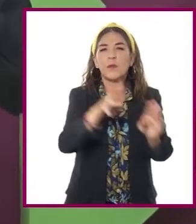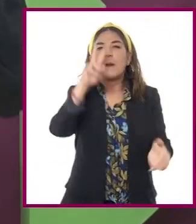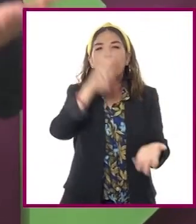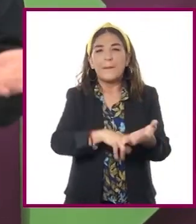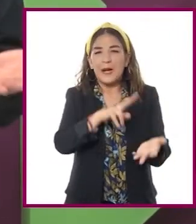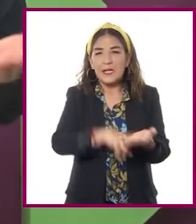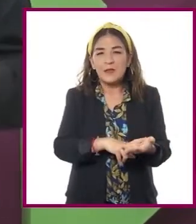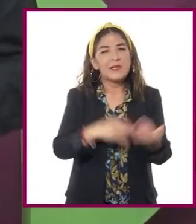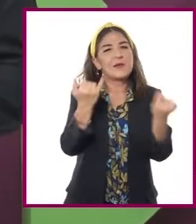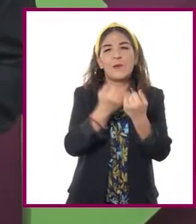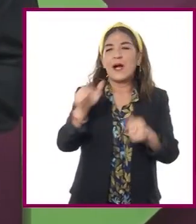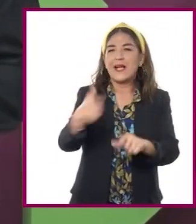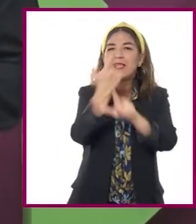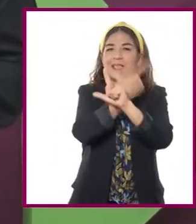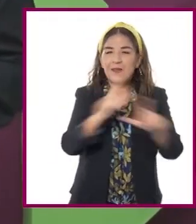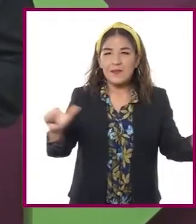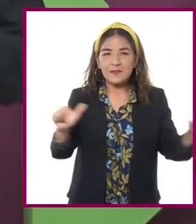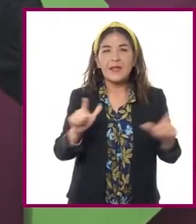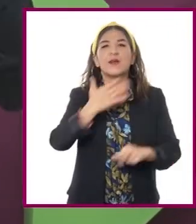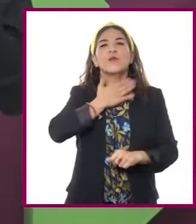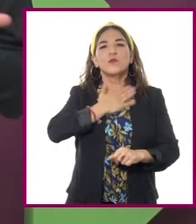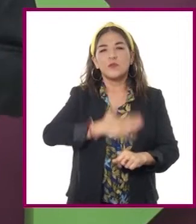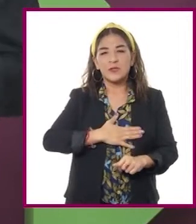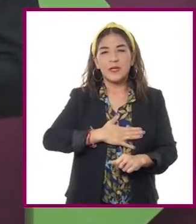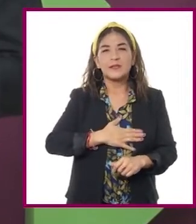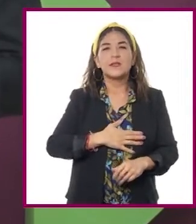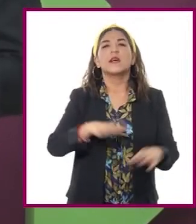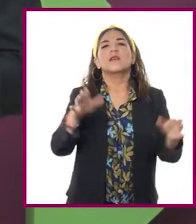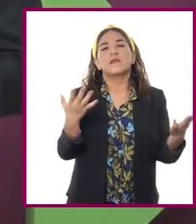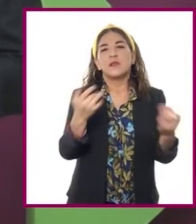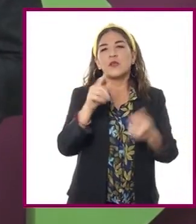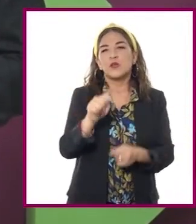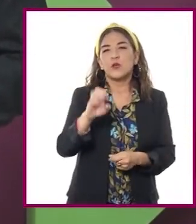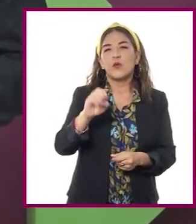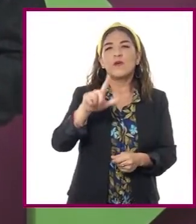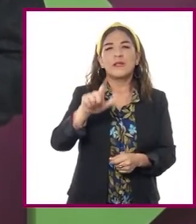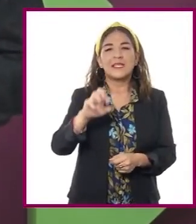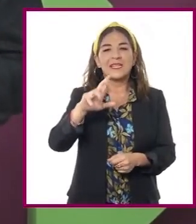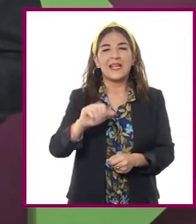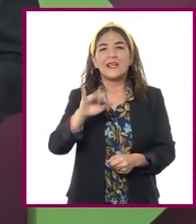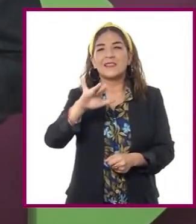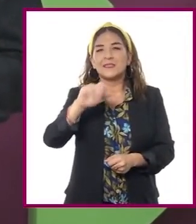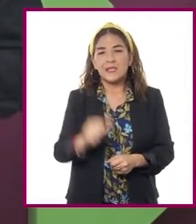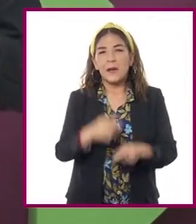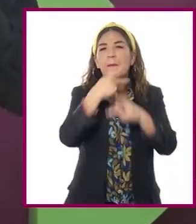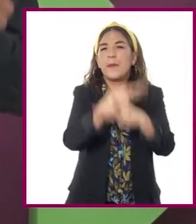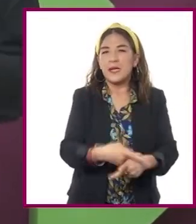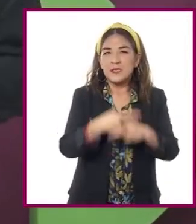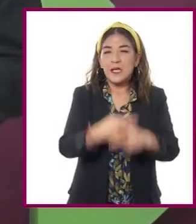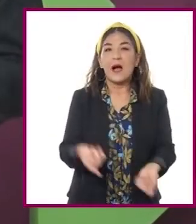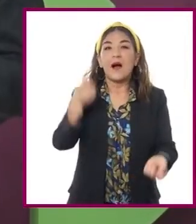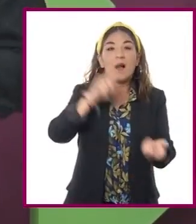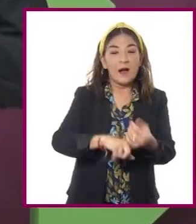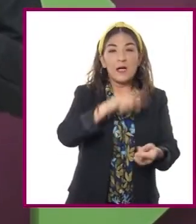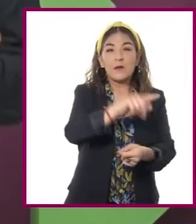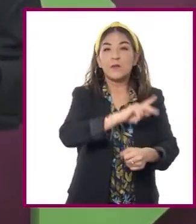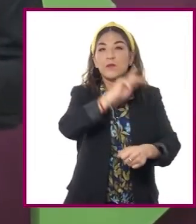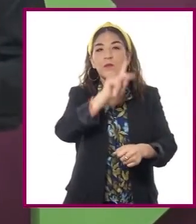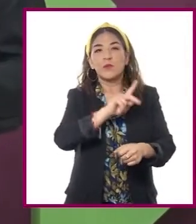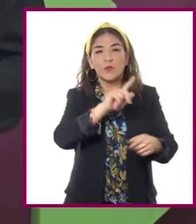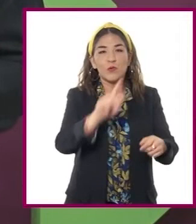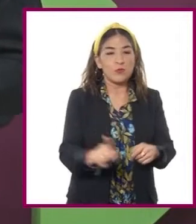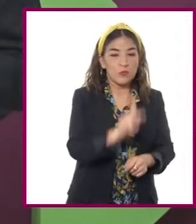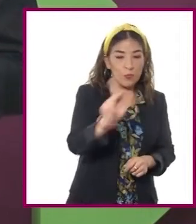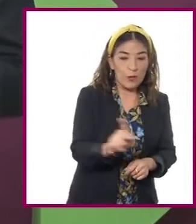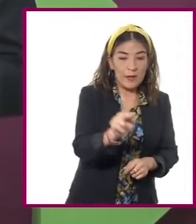valores como la libertad, la justicia, la tolerancia, tanto entre el pueblo como en las relaciones